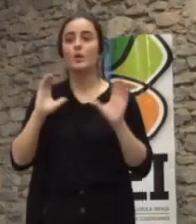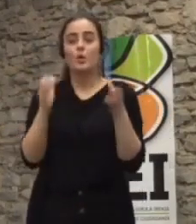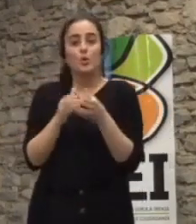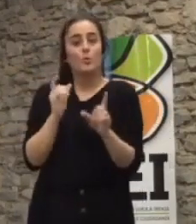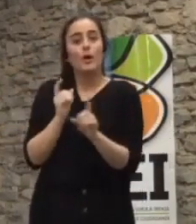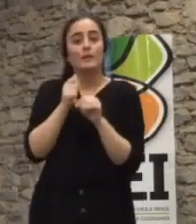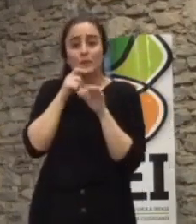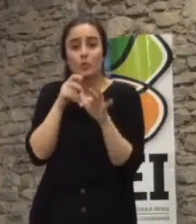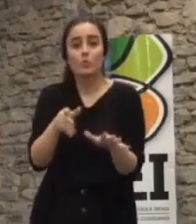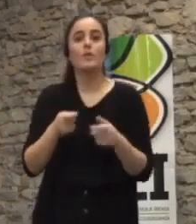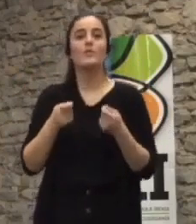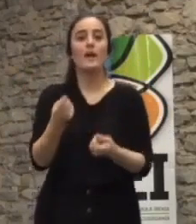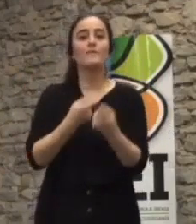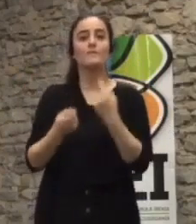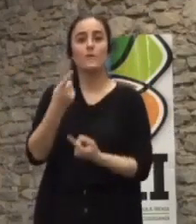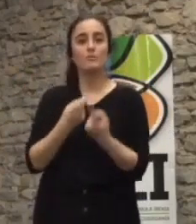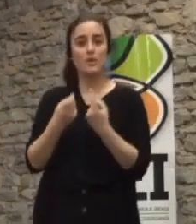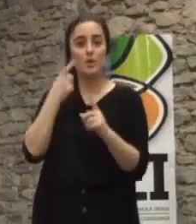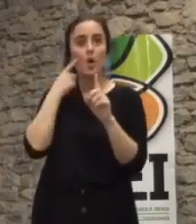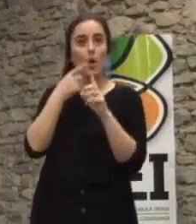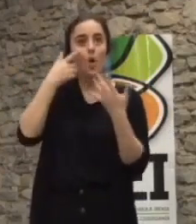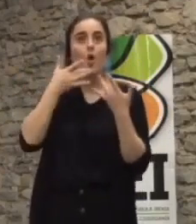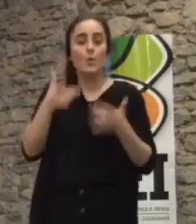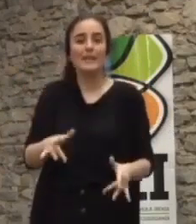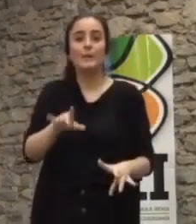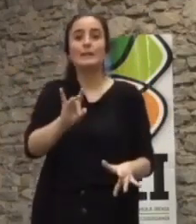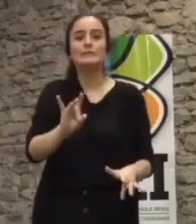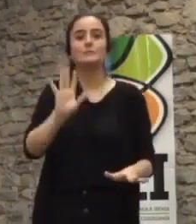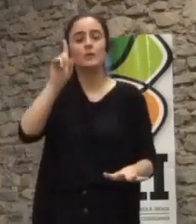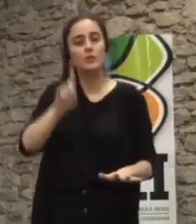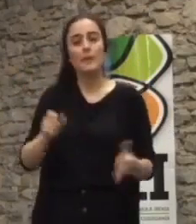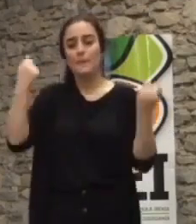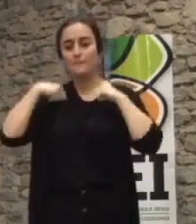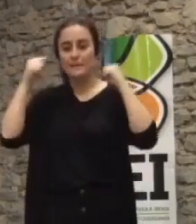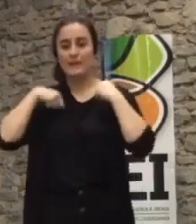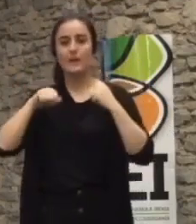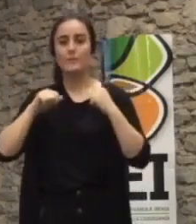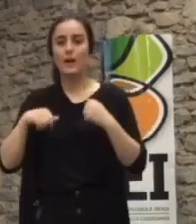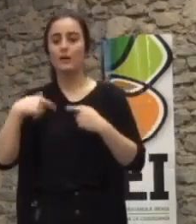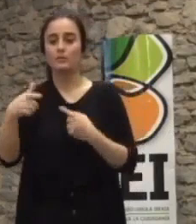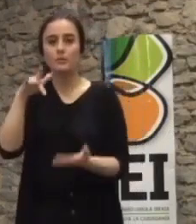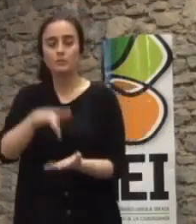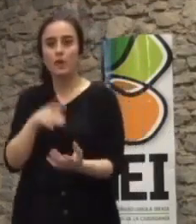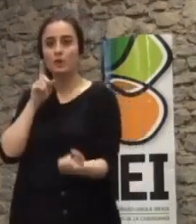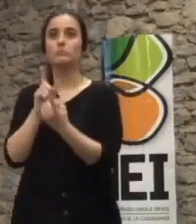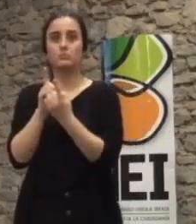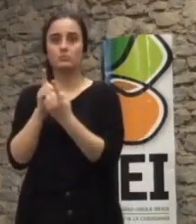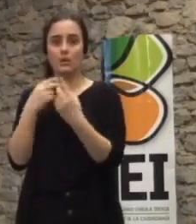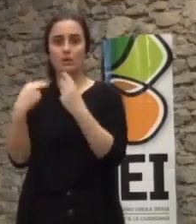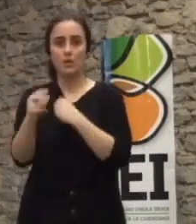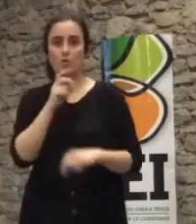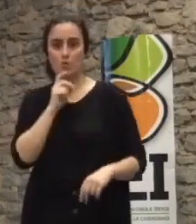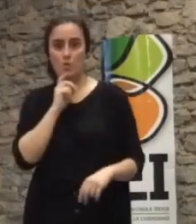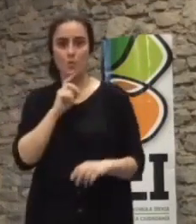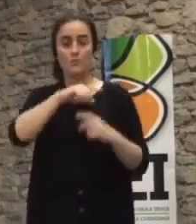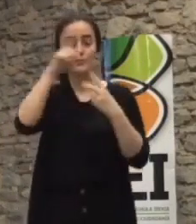información puramente objetiva, también va a daros una información práctica de cómo poder actuar ante estas situaciones. Otro de los pilares importantes son las reuniones.